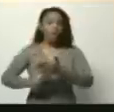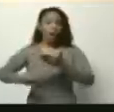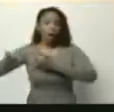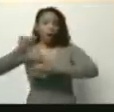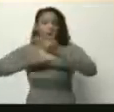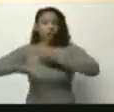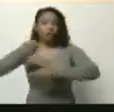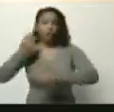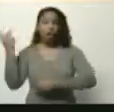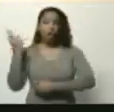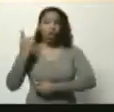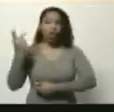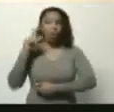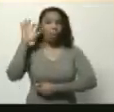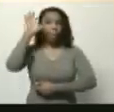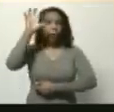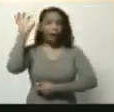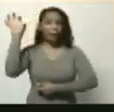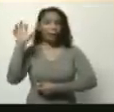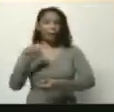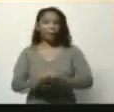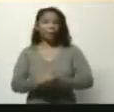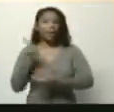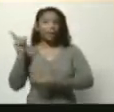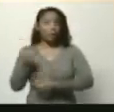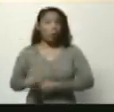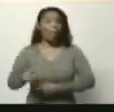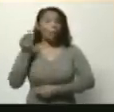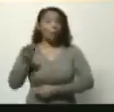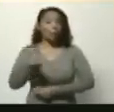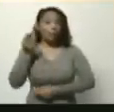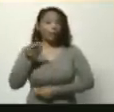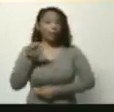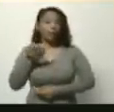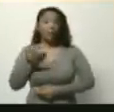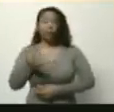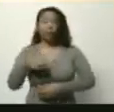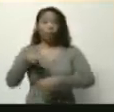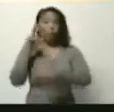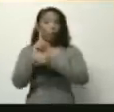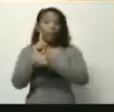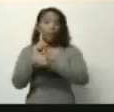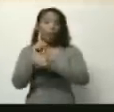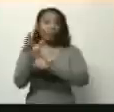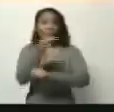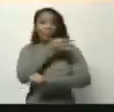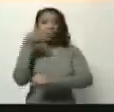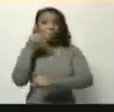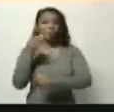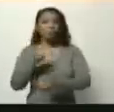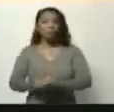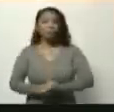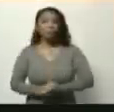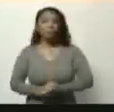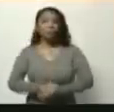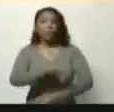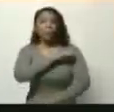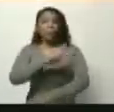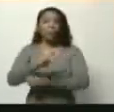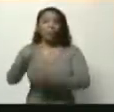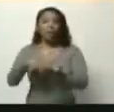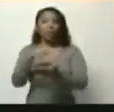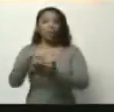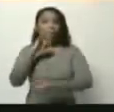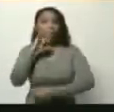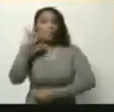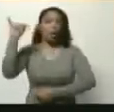que tenemos entre nosotros son exclusivas, son extraordinarias. El mandatario nacional denunció las acciones